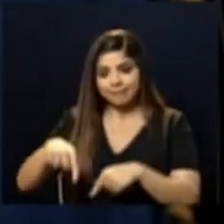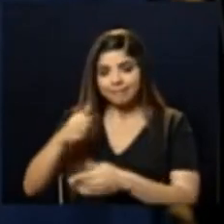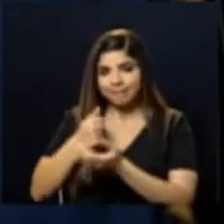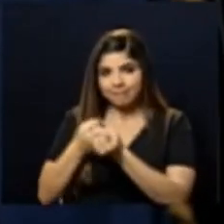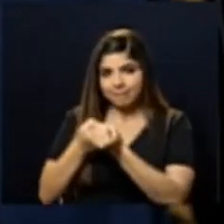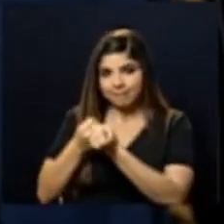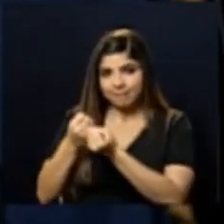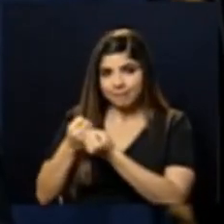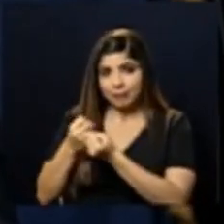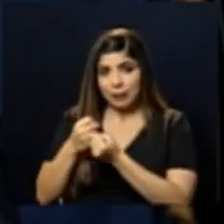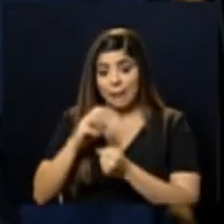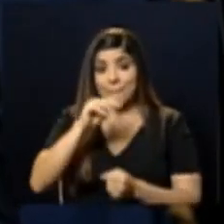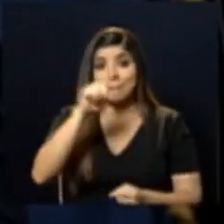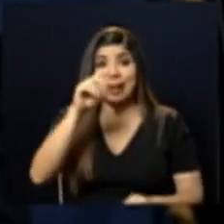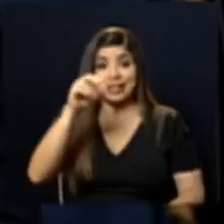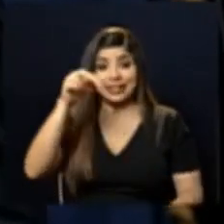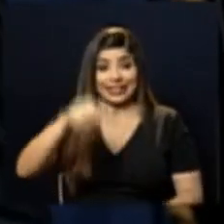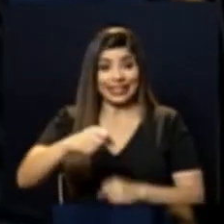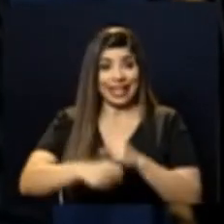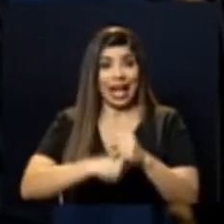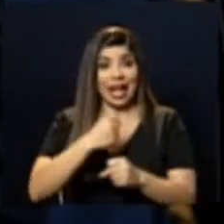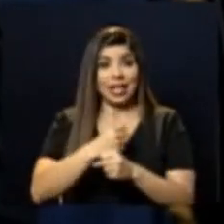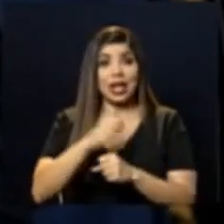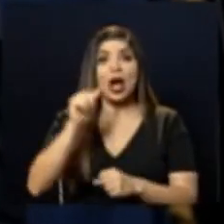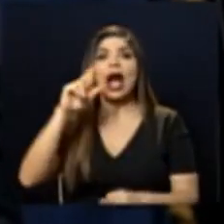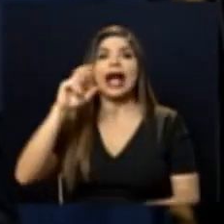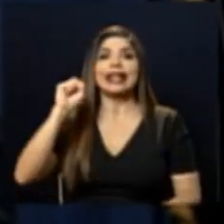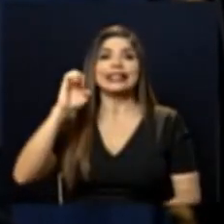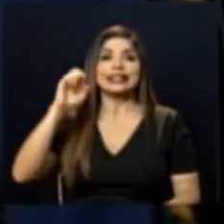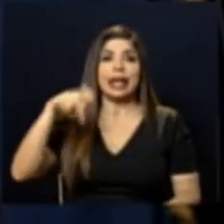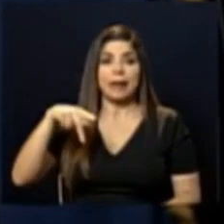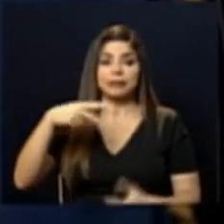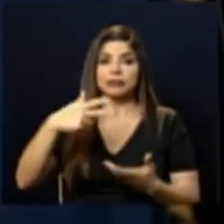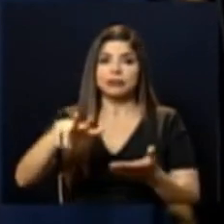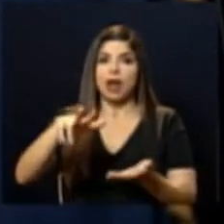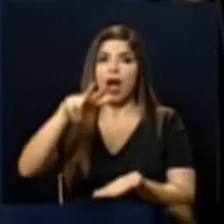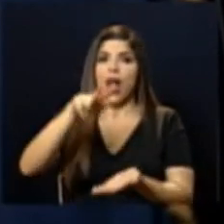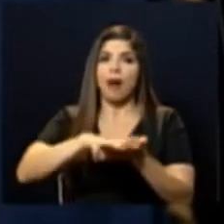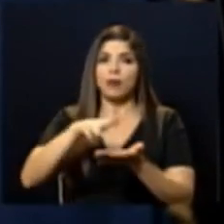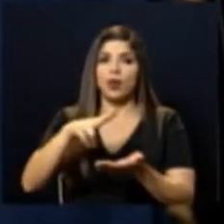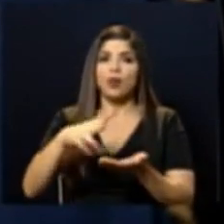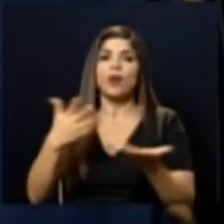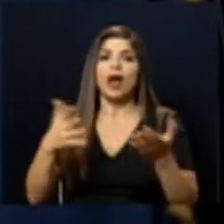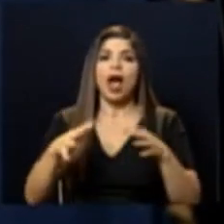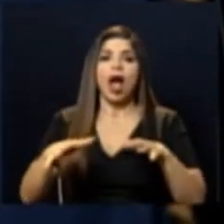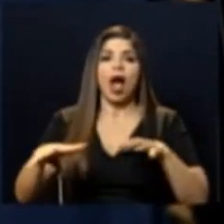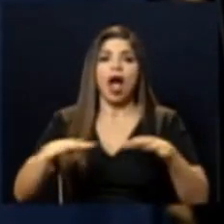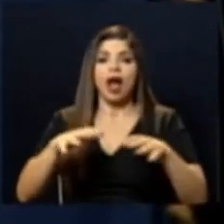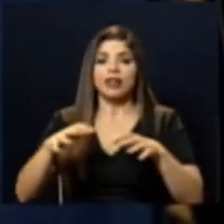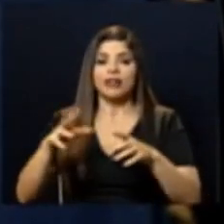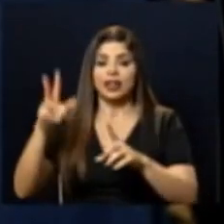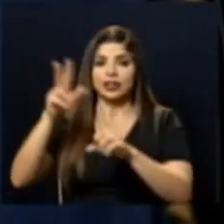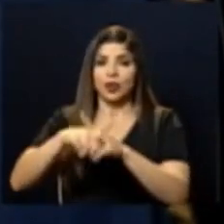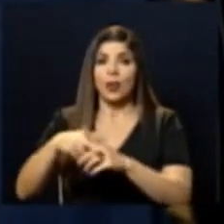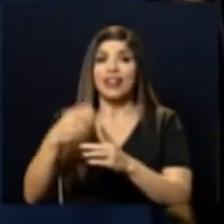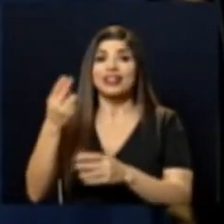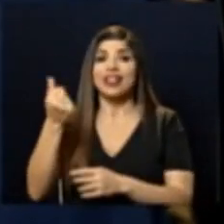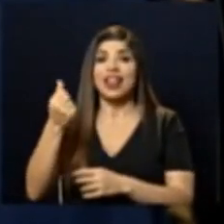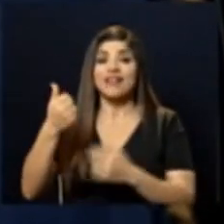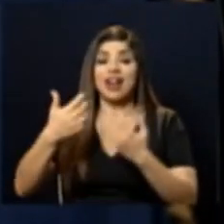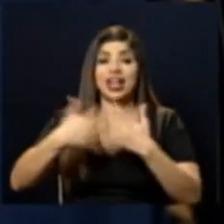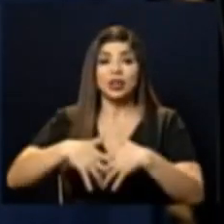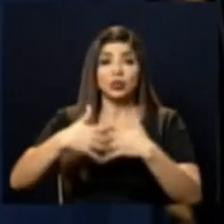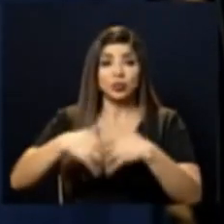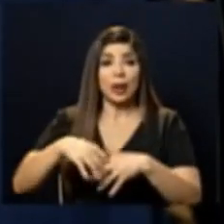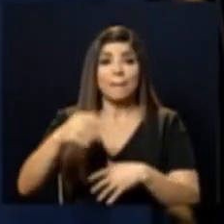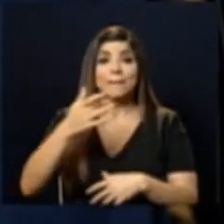En marzo de este año, la ARECEP aprobó la reactivación de una tarifa industrial preferencial